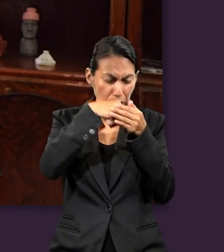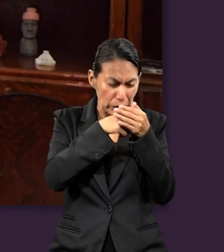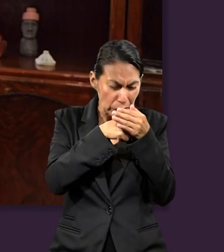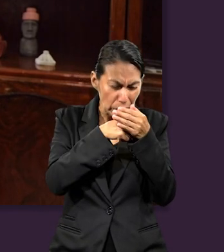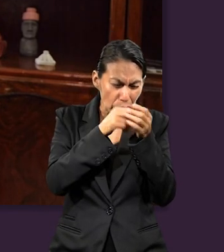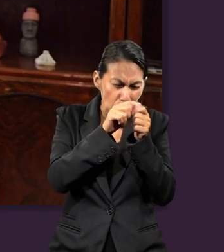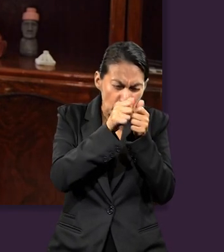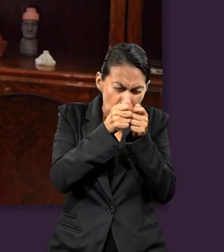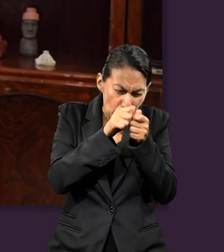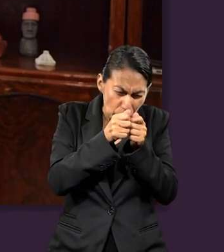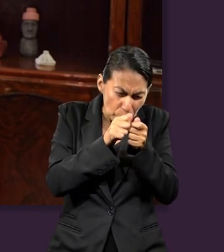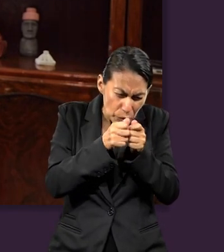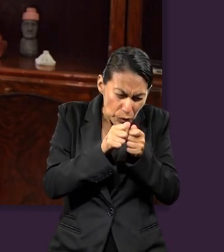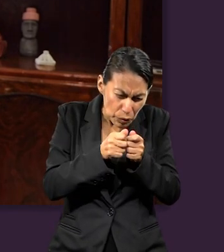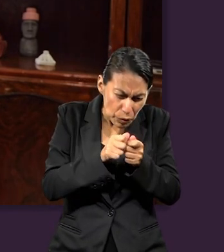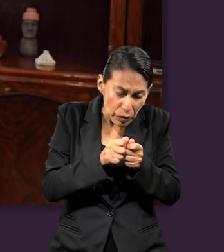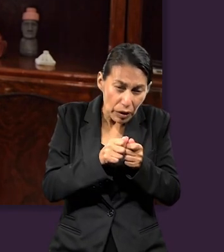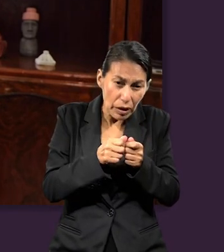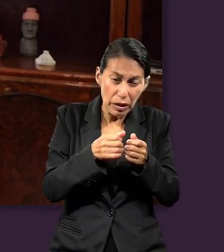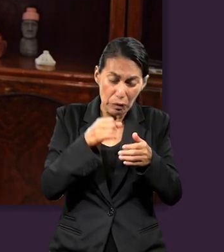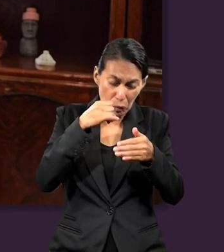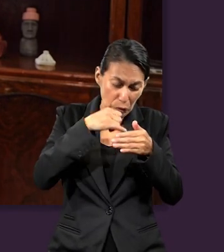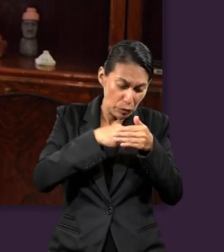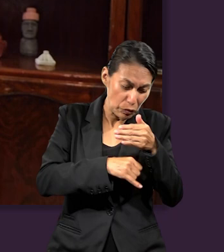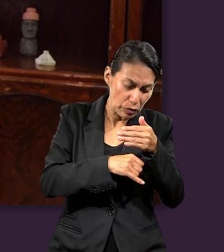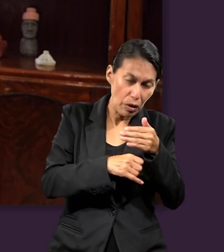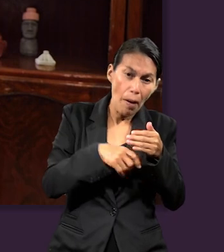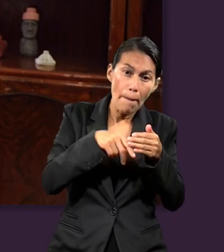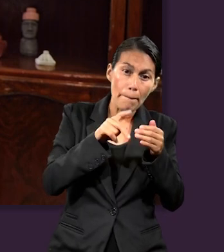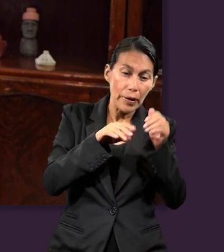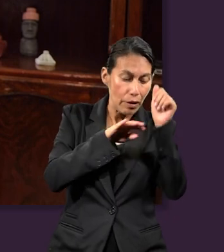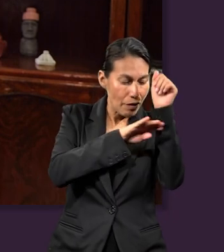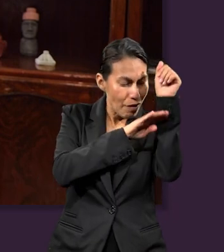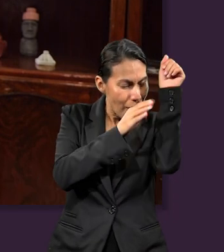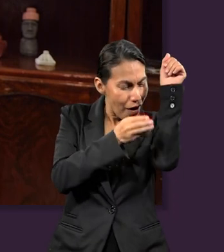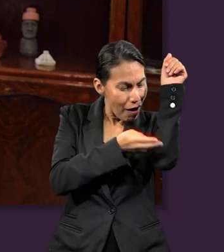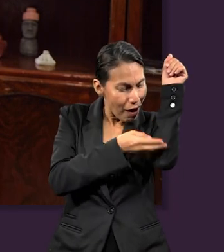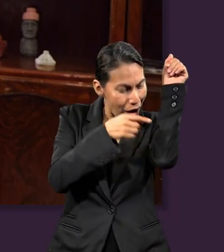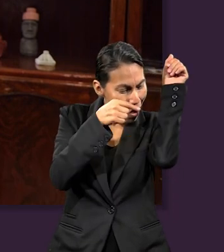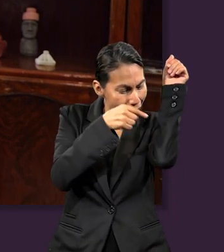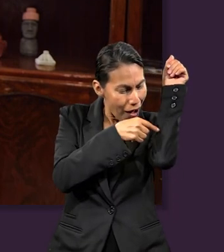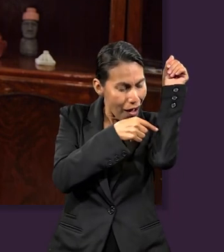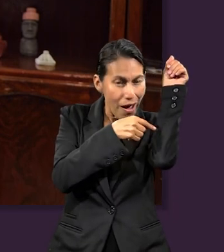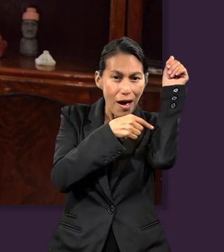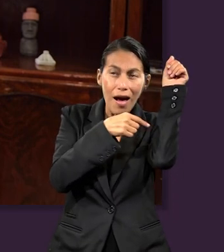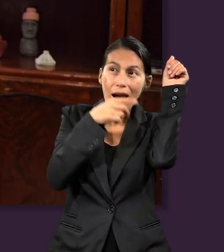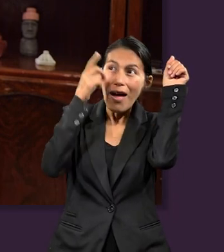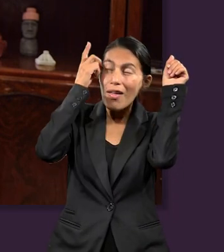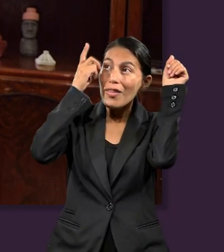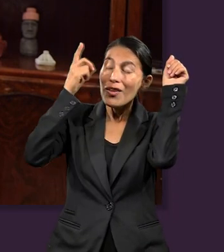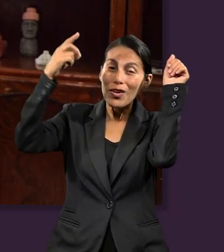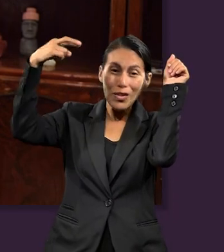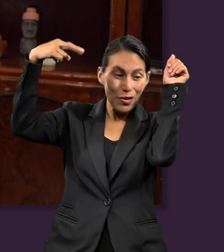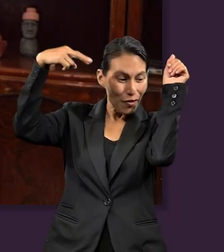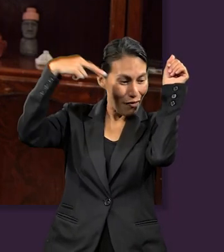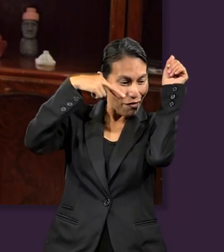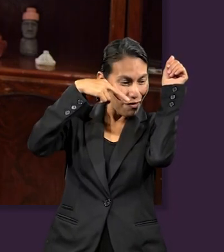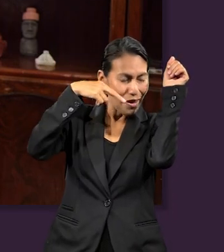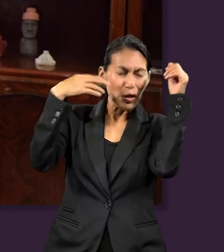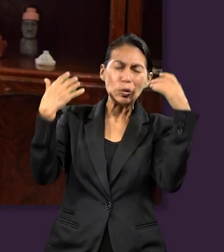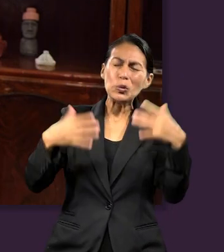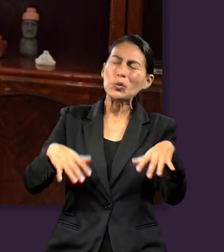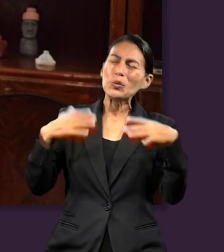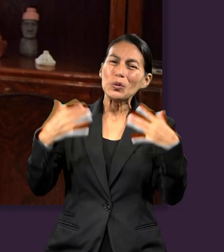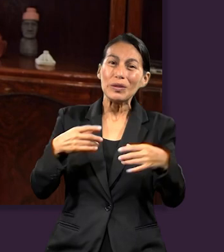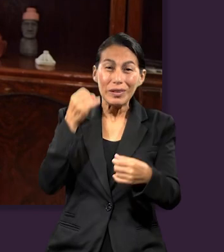Aunque en oculto fui formado y entretejido en lo más profundo de la tierra ni embrión dieron tus